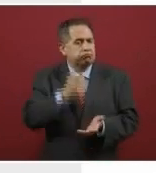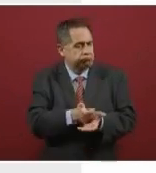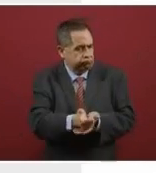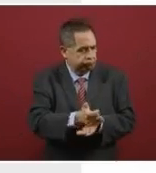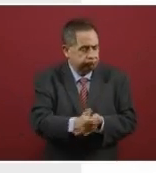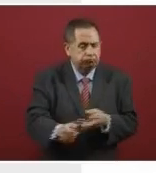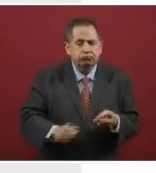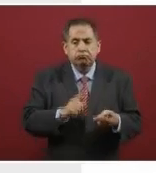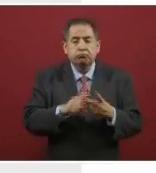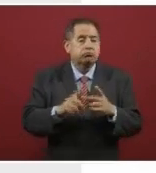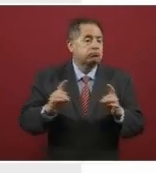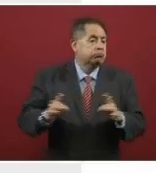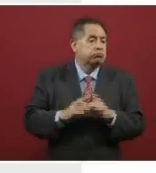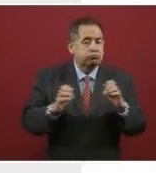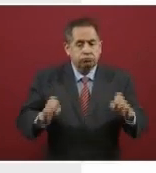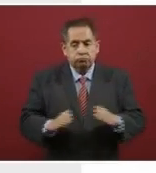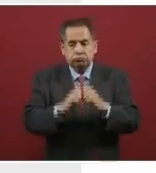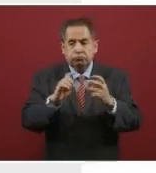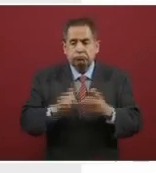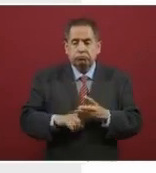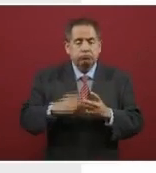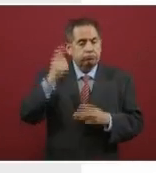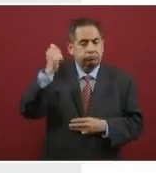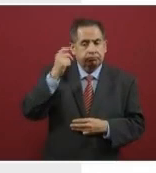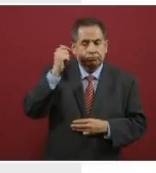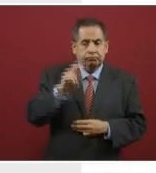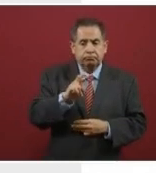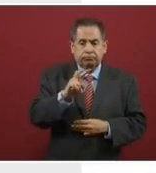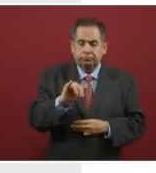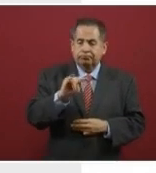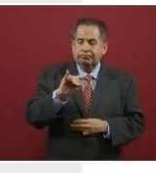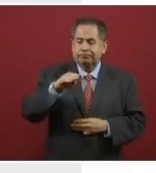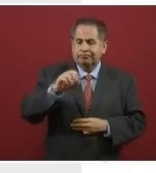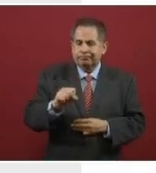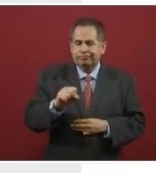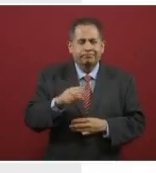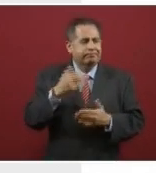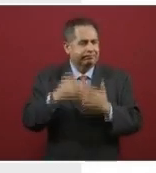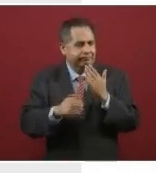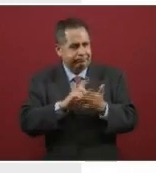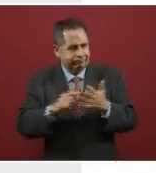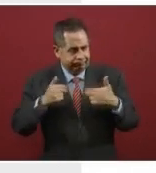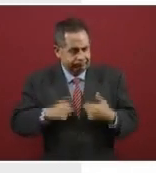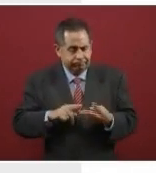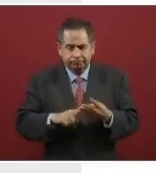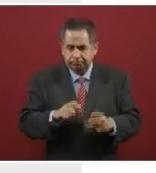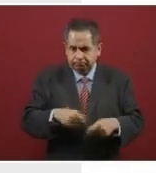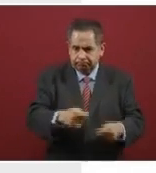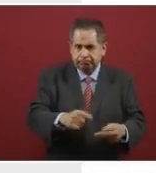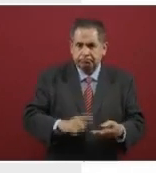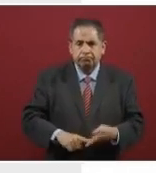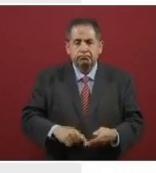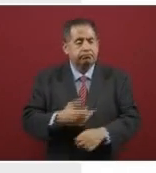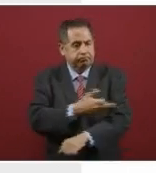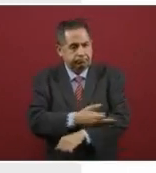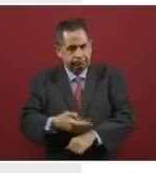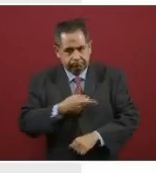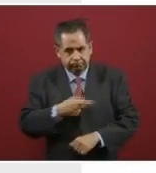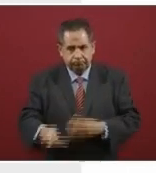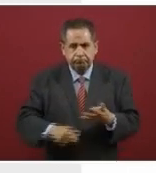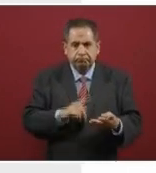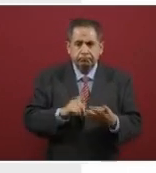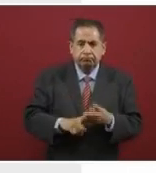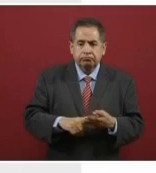y o natural, la beca a víctimas por violaciones de derechos humanos, las familias pobres, la educación básica, ya sea para uno o